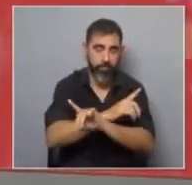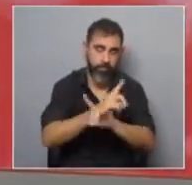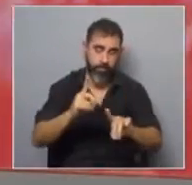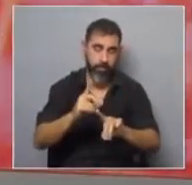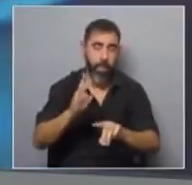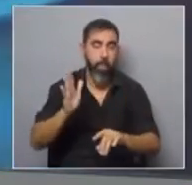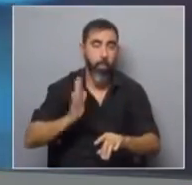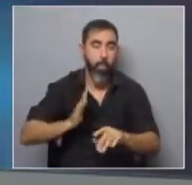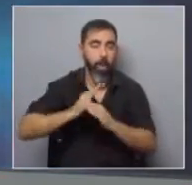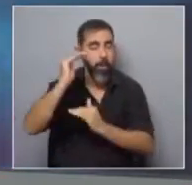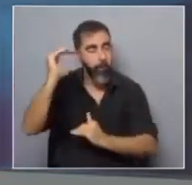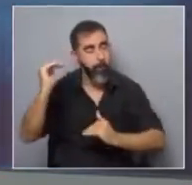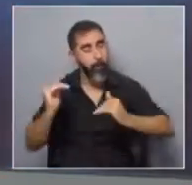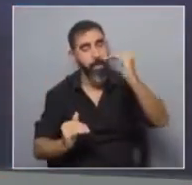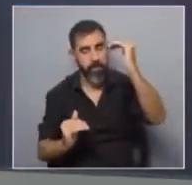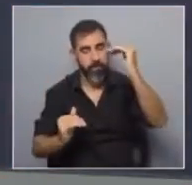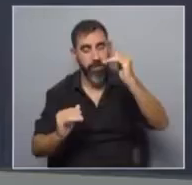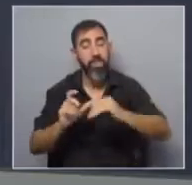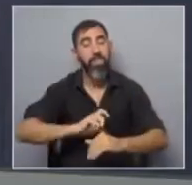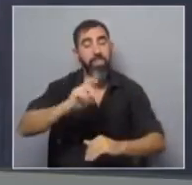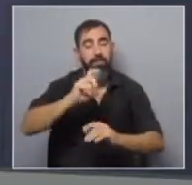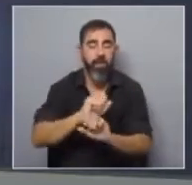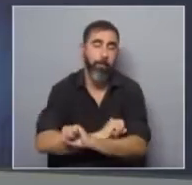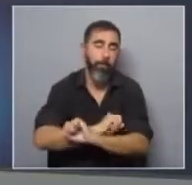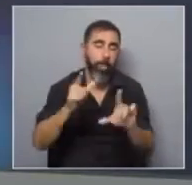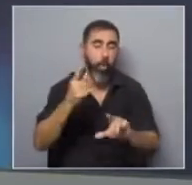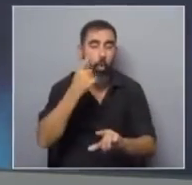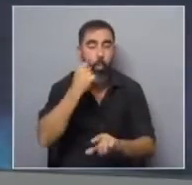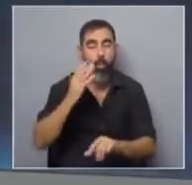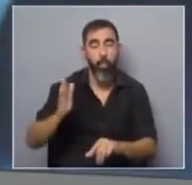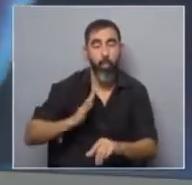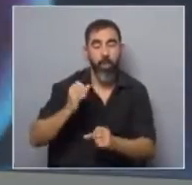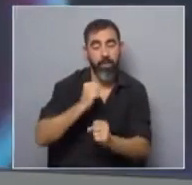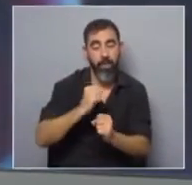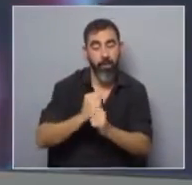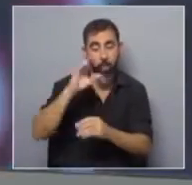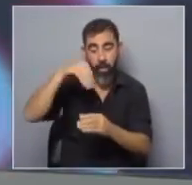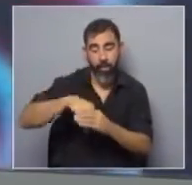que aumentaron incluso las brechas en términos de horas de trabajo